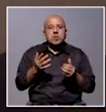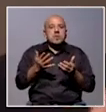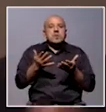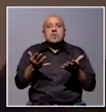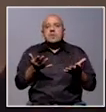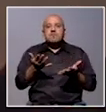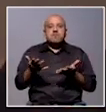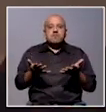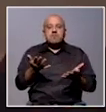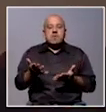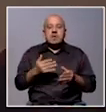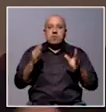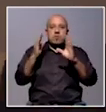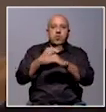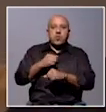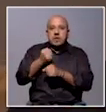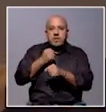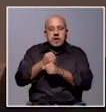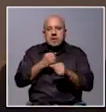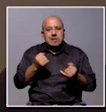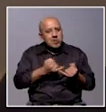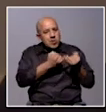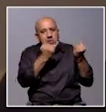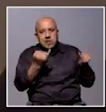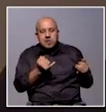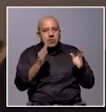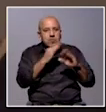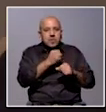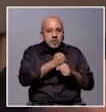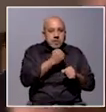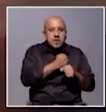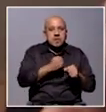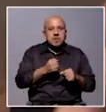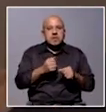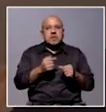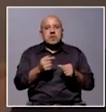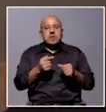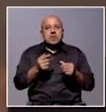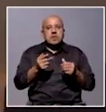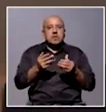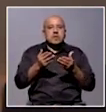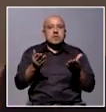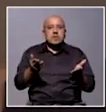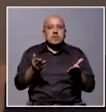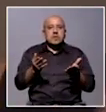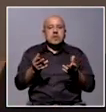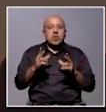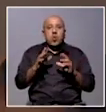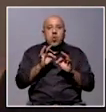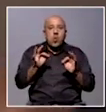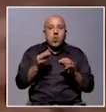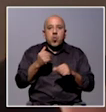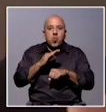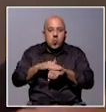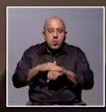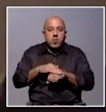y no pude trabajar en todo el día y resulta que también existe me da culpa